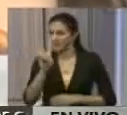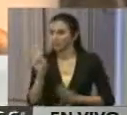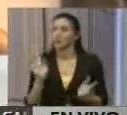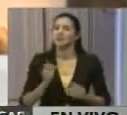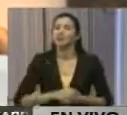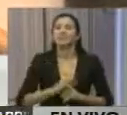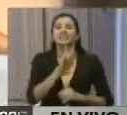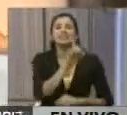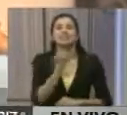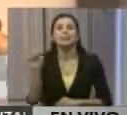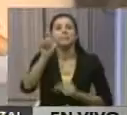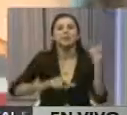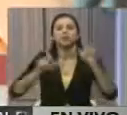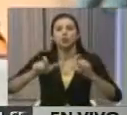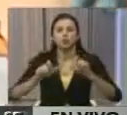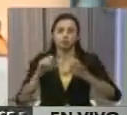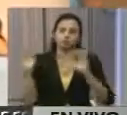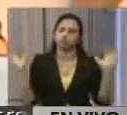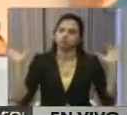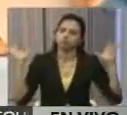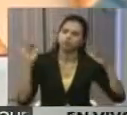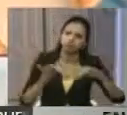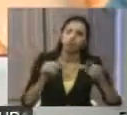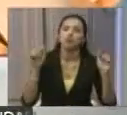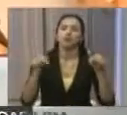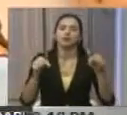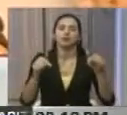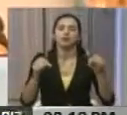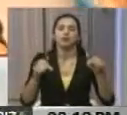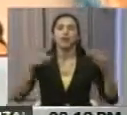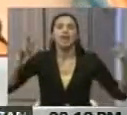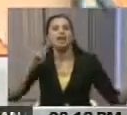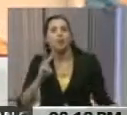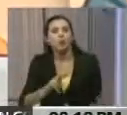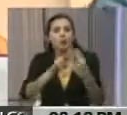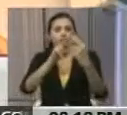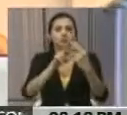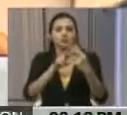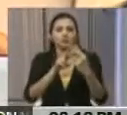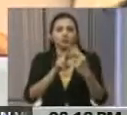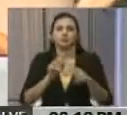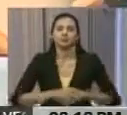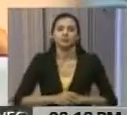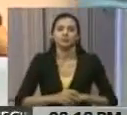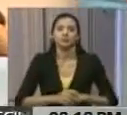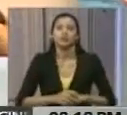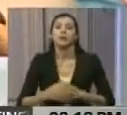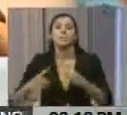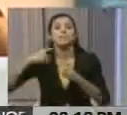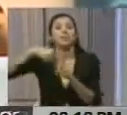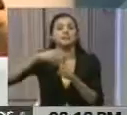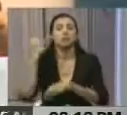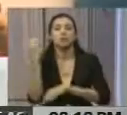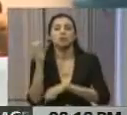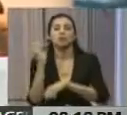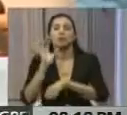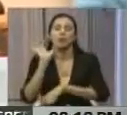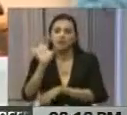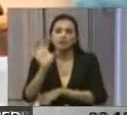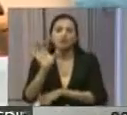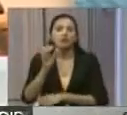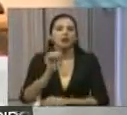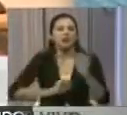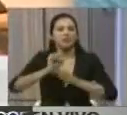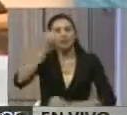100 intelectuales que hacen parte, bueno, de este encuentro, que se unen al Congreso de la Patria y que viene a defender la dignidad de las